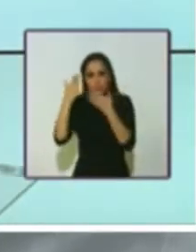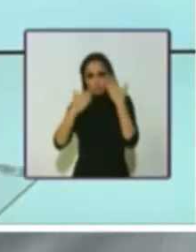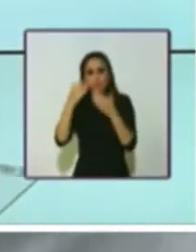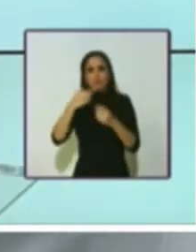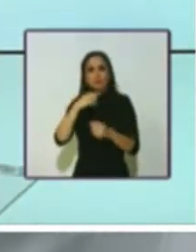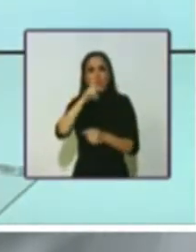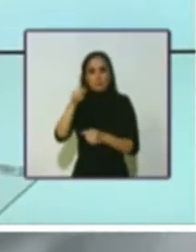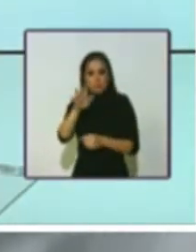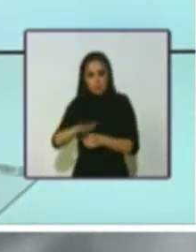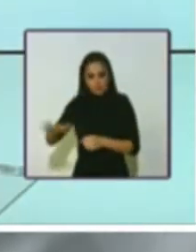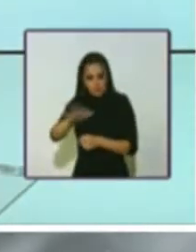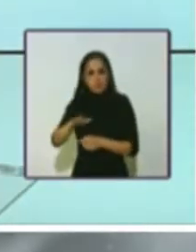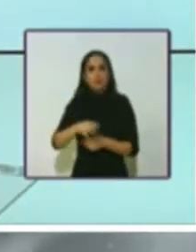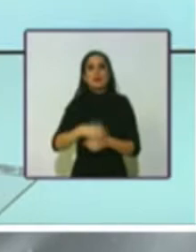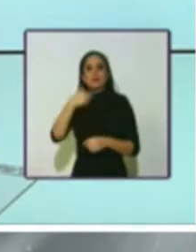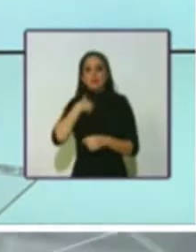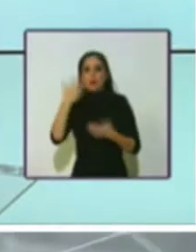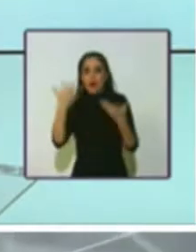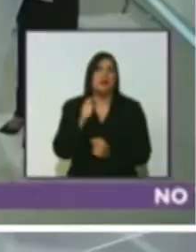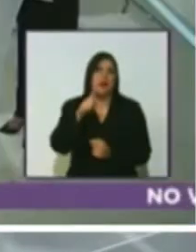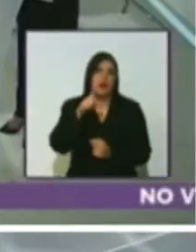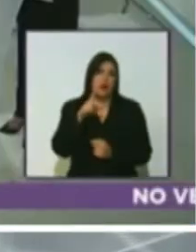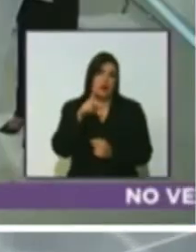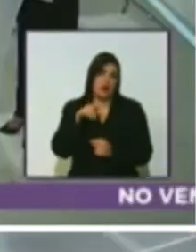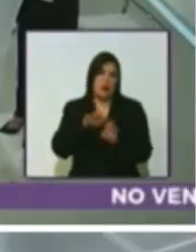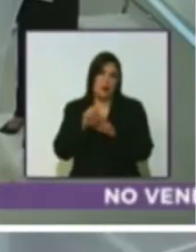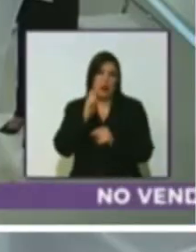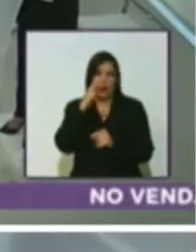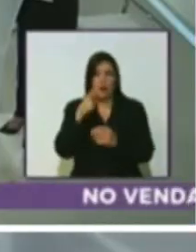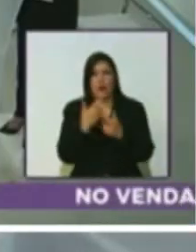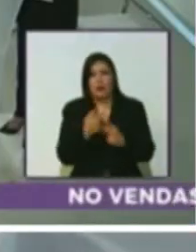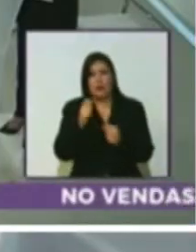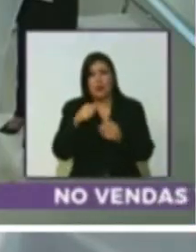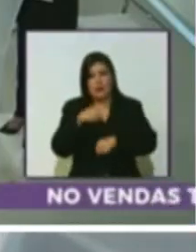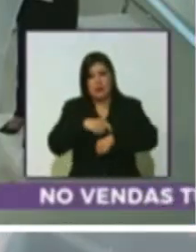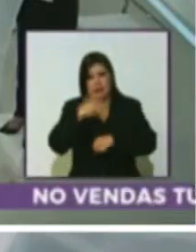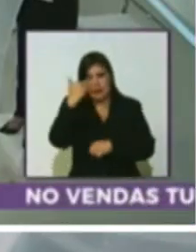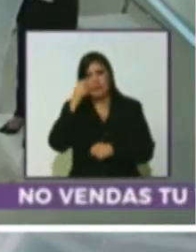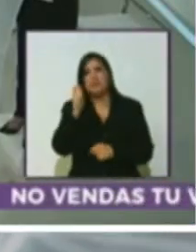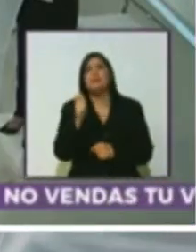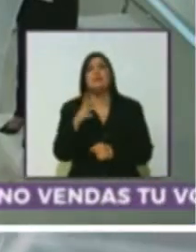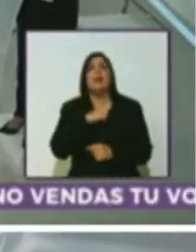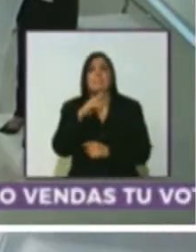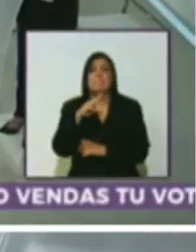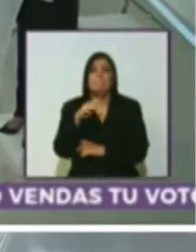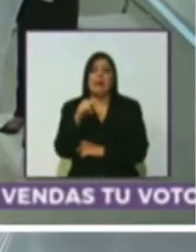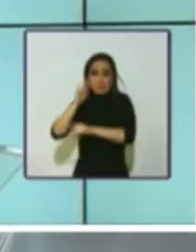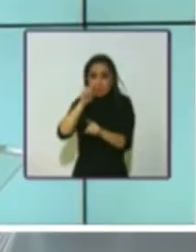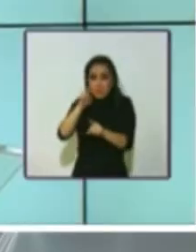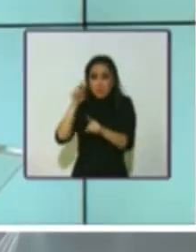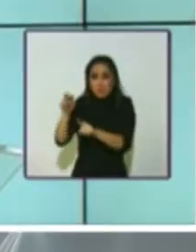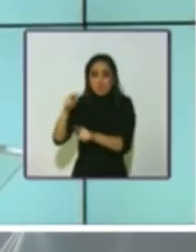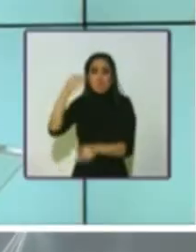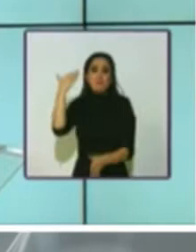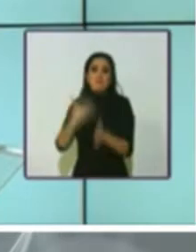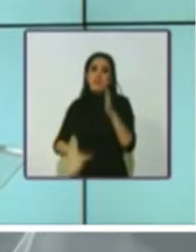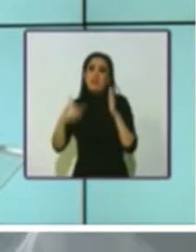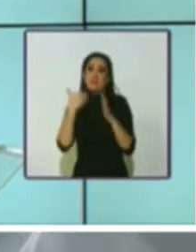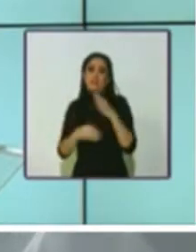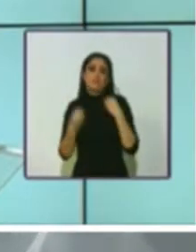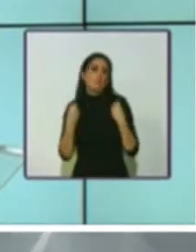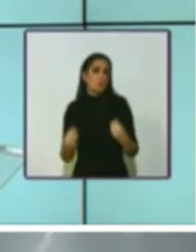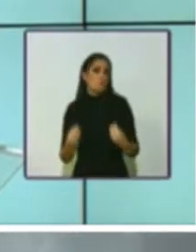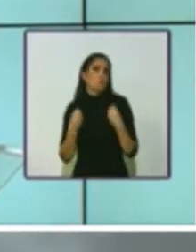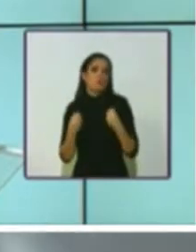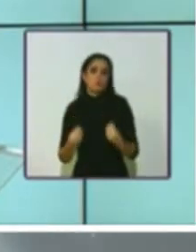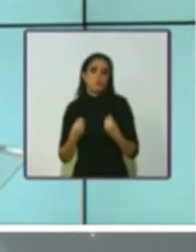suceda y me digan lo que se quiere decir, que lo más importante que me pareció a mí fue el momento en que